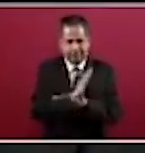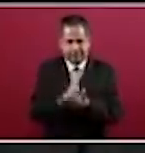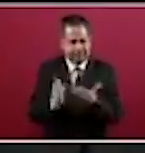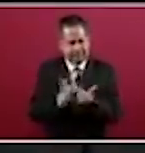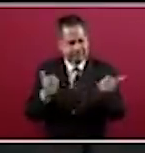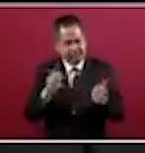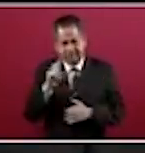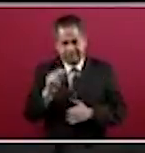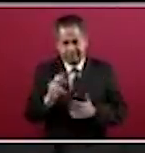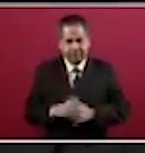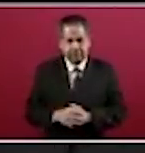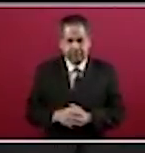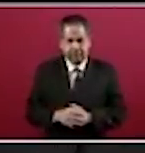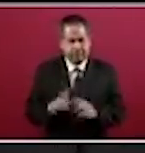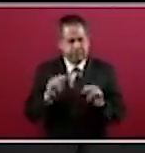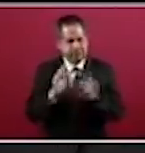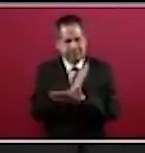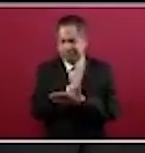nada que ver con la austeridad.